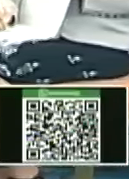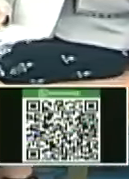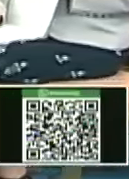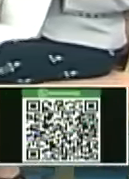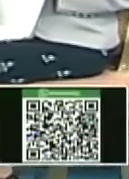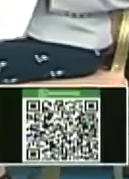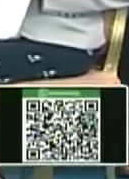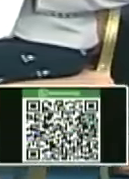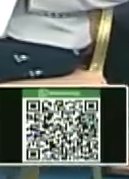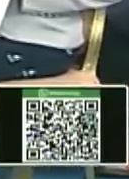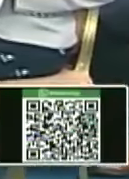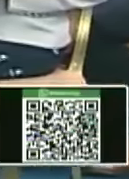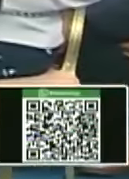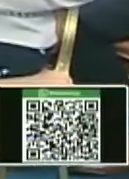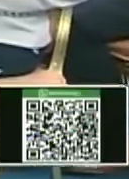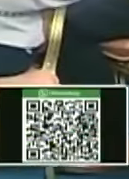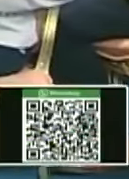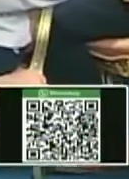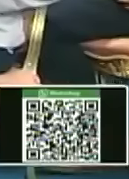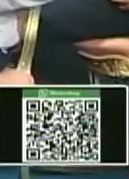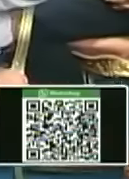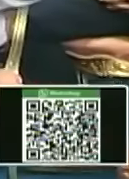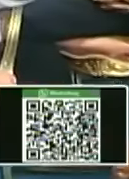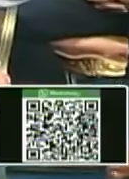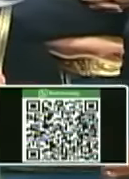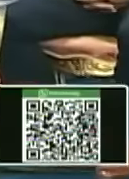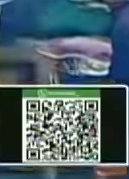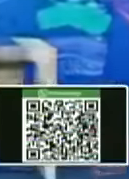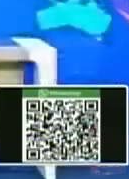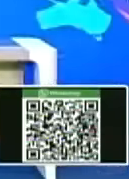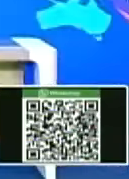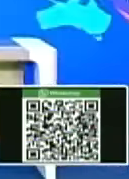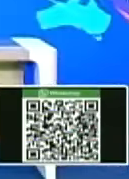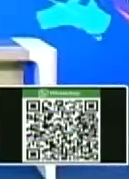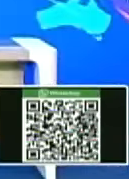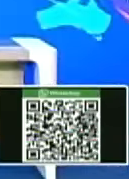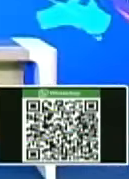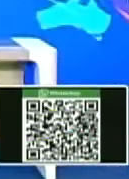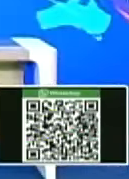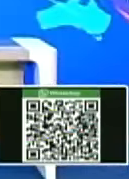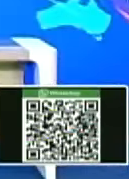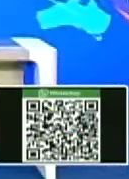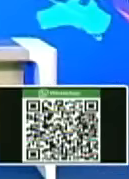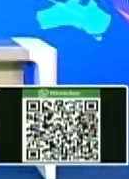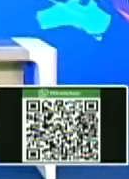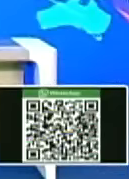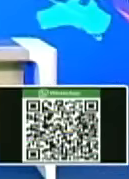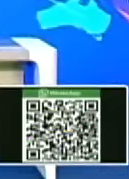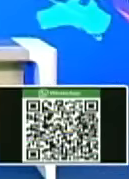convertir al despojado, a la víctima